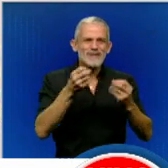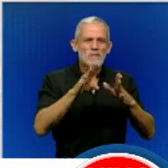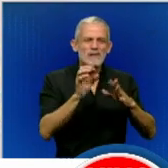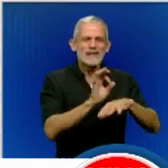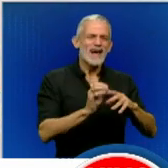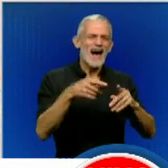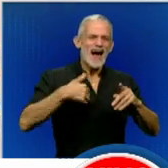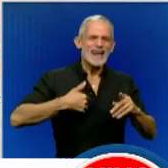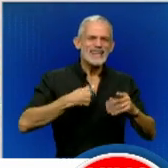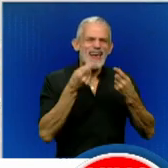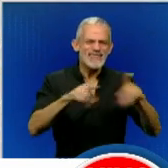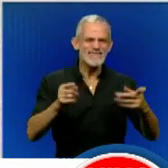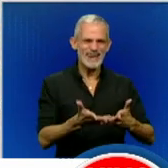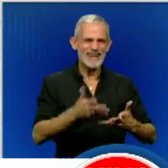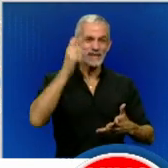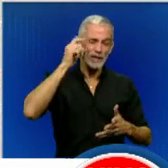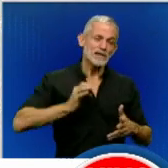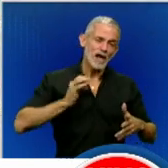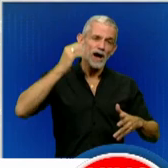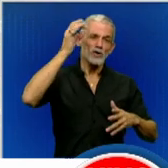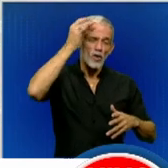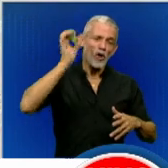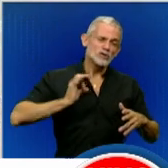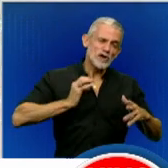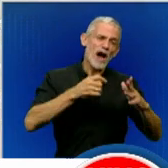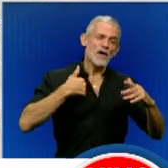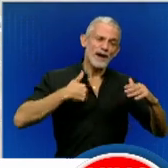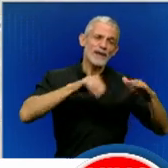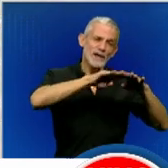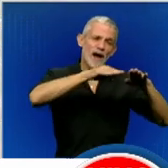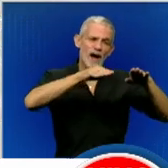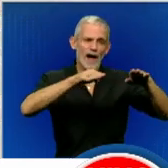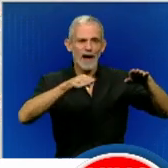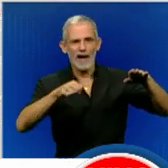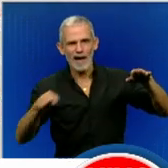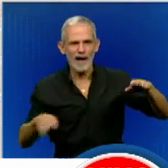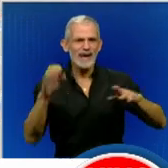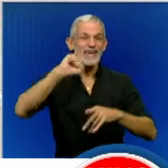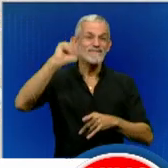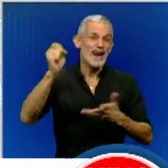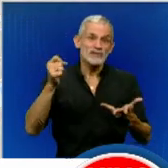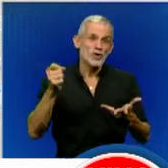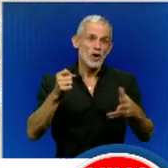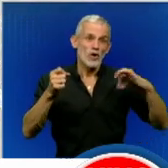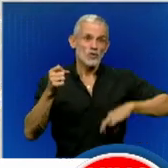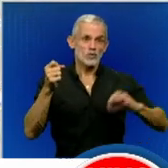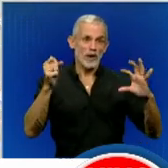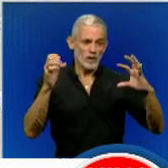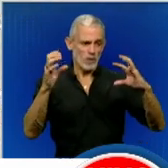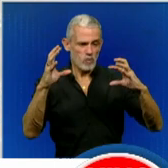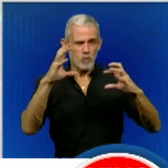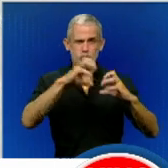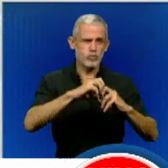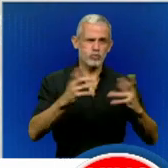porque venimos en 10 ó 12 años de caída porque tenemos una inflación que se con el ingreso día a día